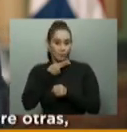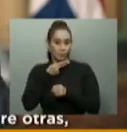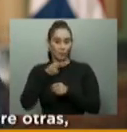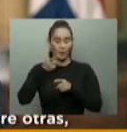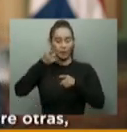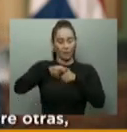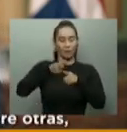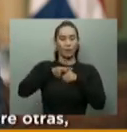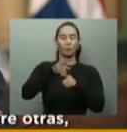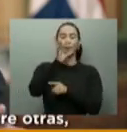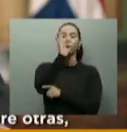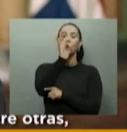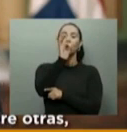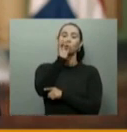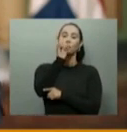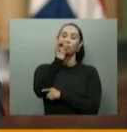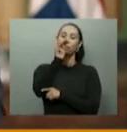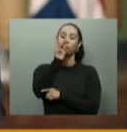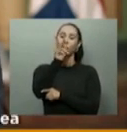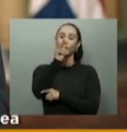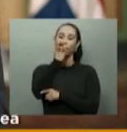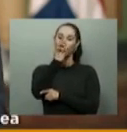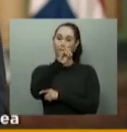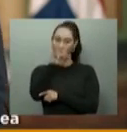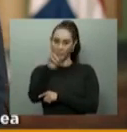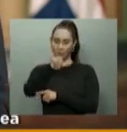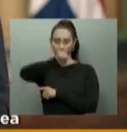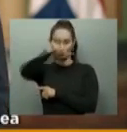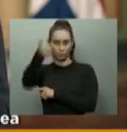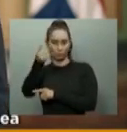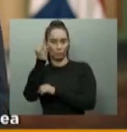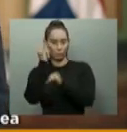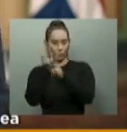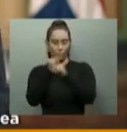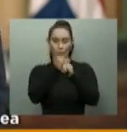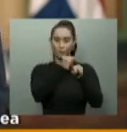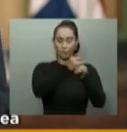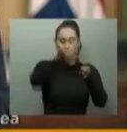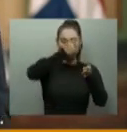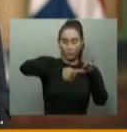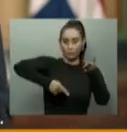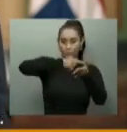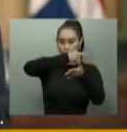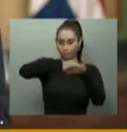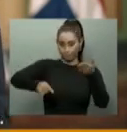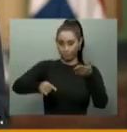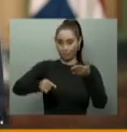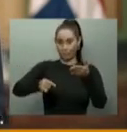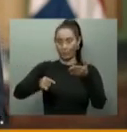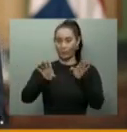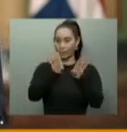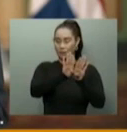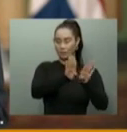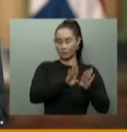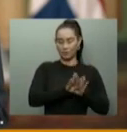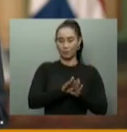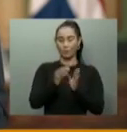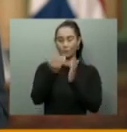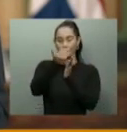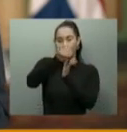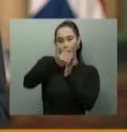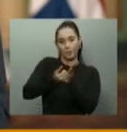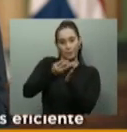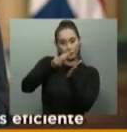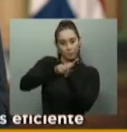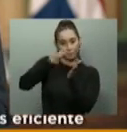las llamadas botellas que están y se dan lo sabemos muchos funcionarios lo saben que están que se está